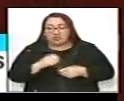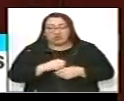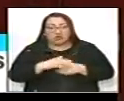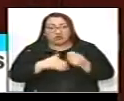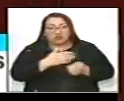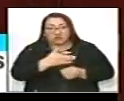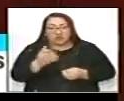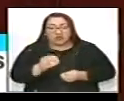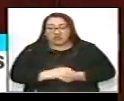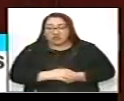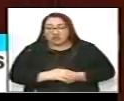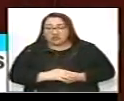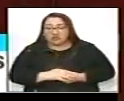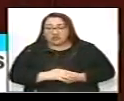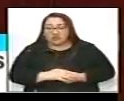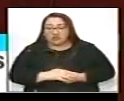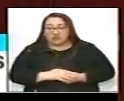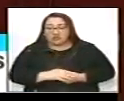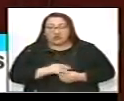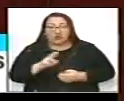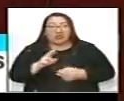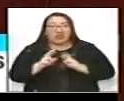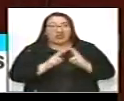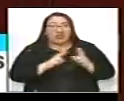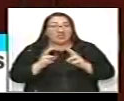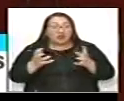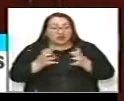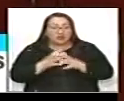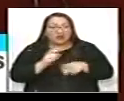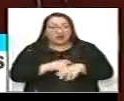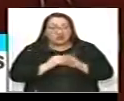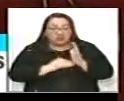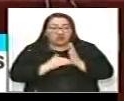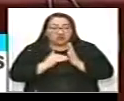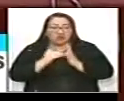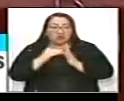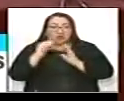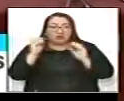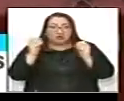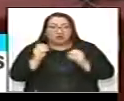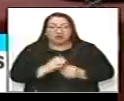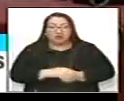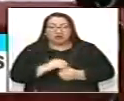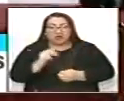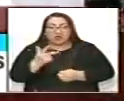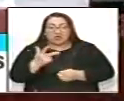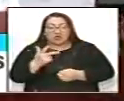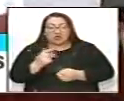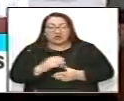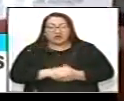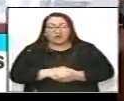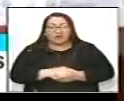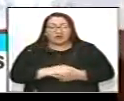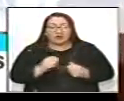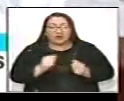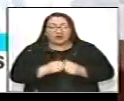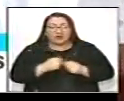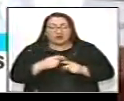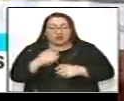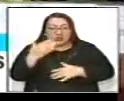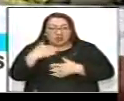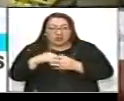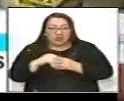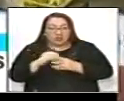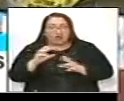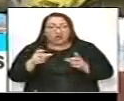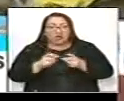ustedes. Dos, las relaciones intergeneracionales. Tres, las relaciones